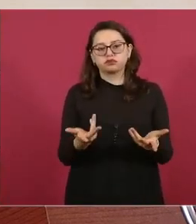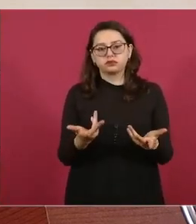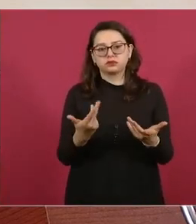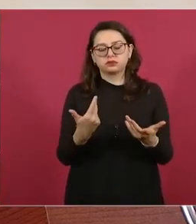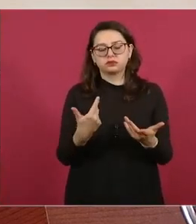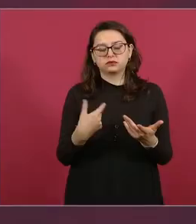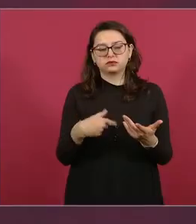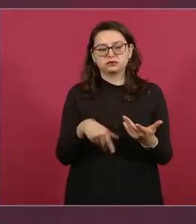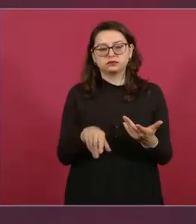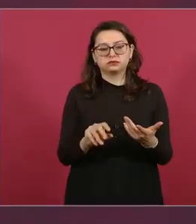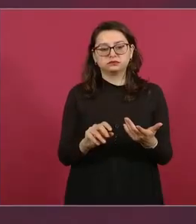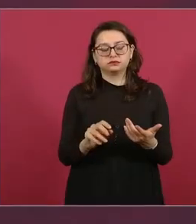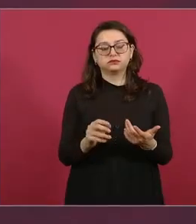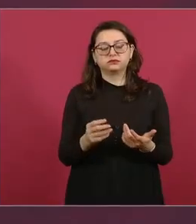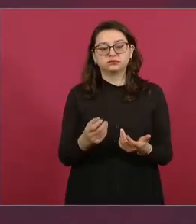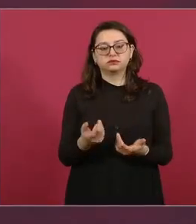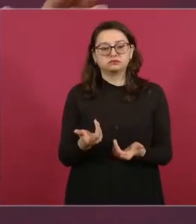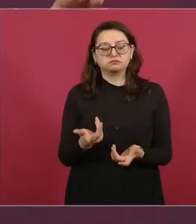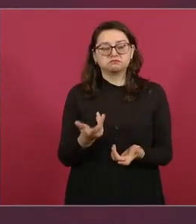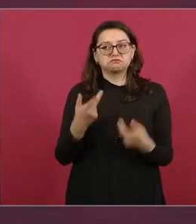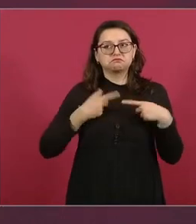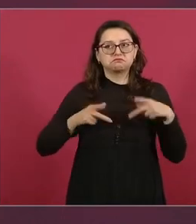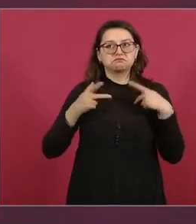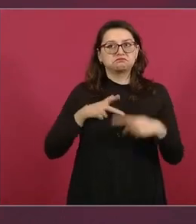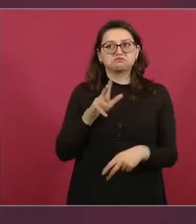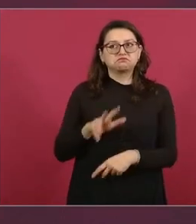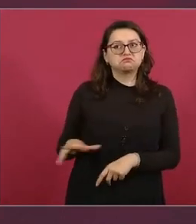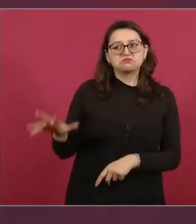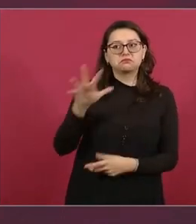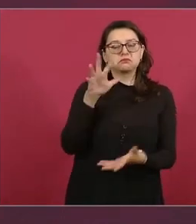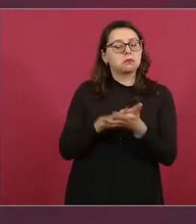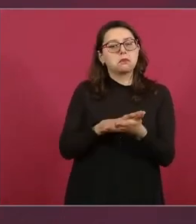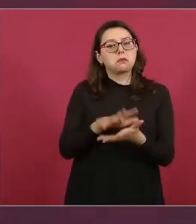ejercen. No se sabe.